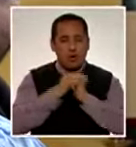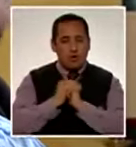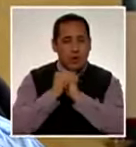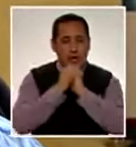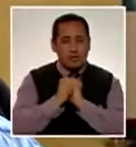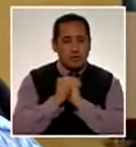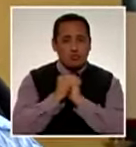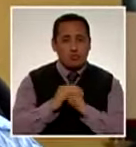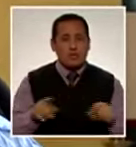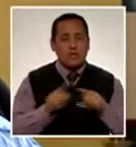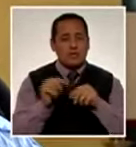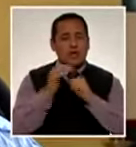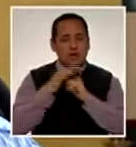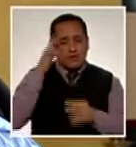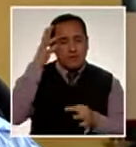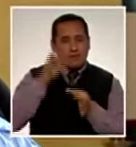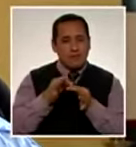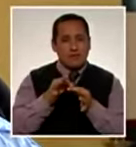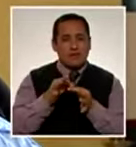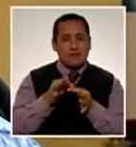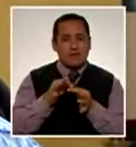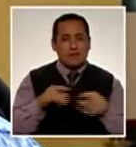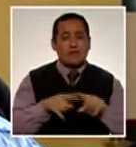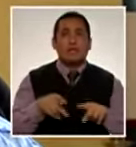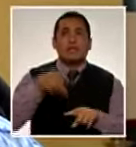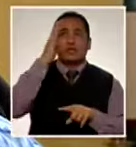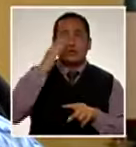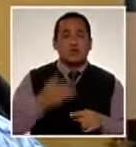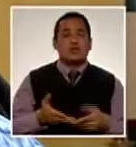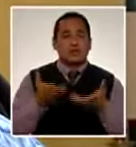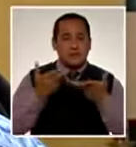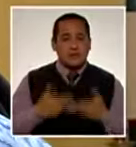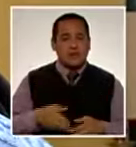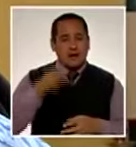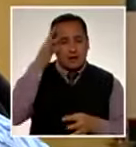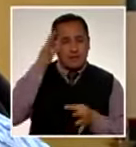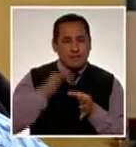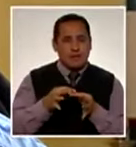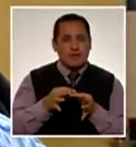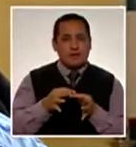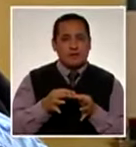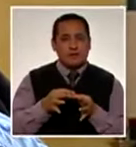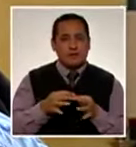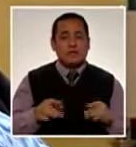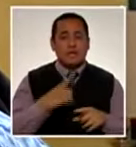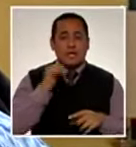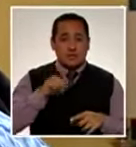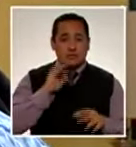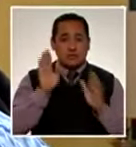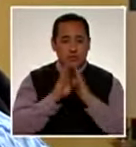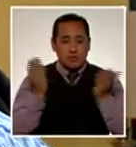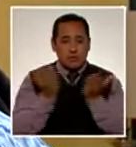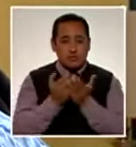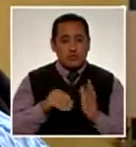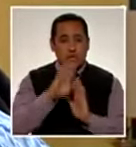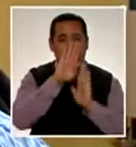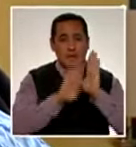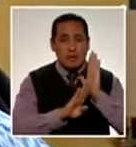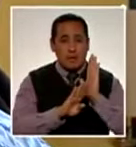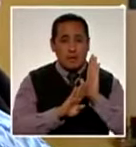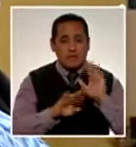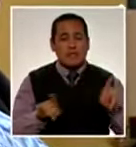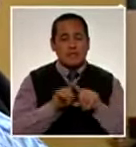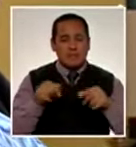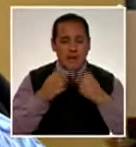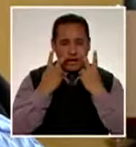pray, orando, and pray for faith. Oré por fe. God will give you faith. Y Dios te va a dar la fe. And as you study the Bible, y si estudian la Biblia,